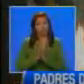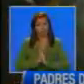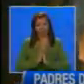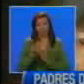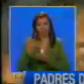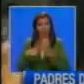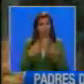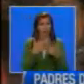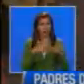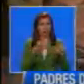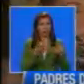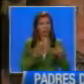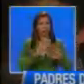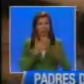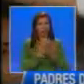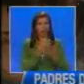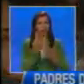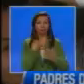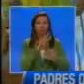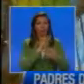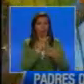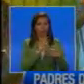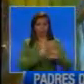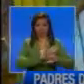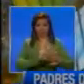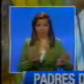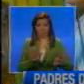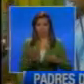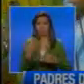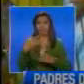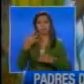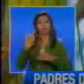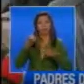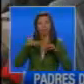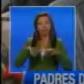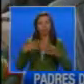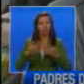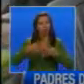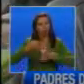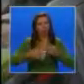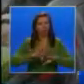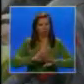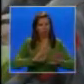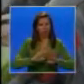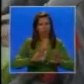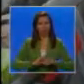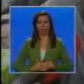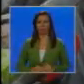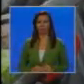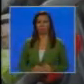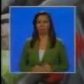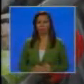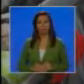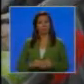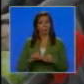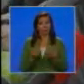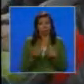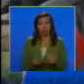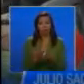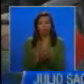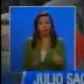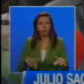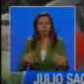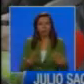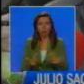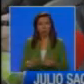en libertad el viernes pasado, tras ser procesados por las protestas del 18 de septiembre. Esto se terminaría cuando nos den solución, que